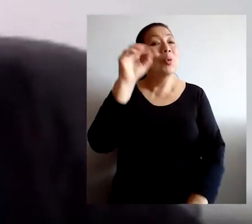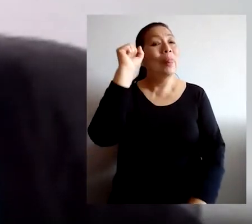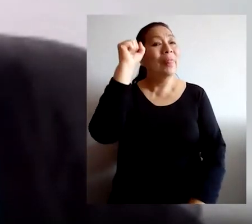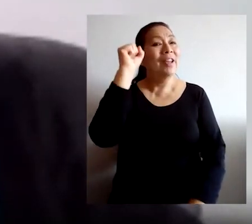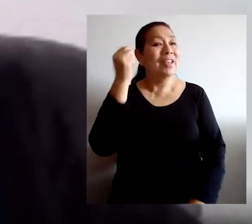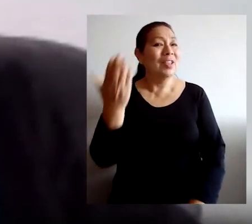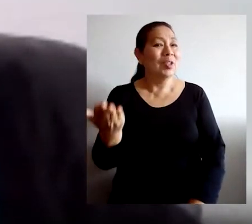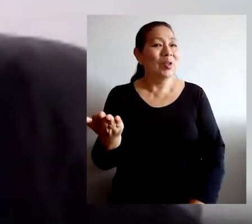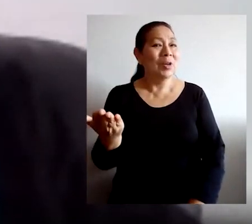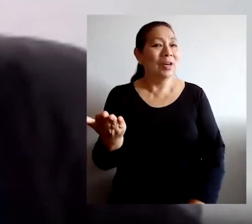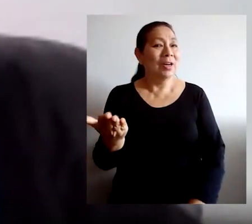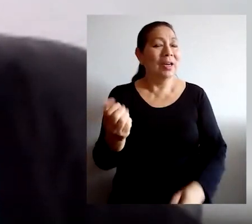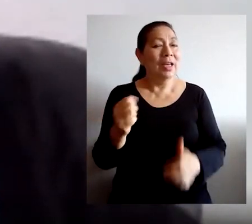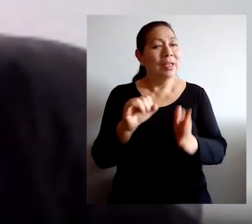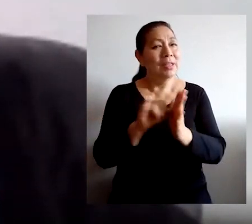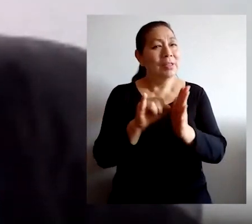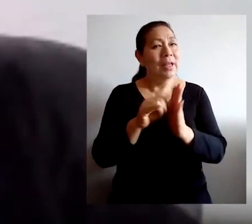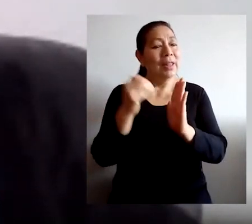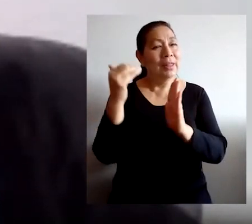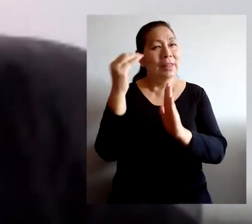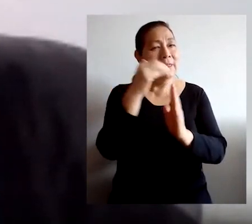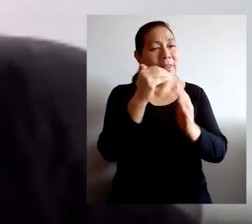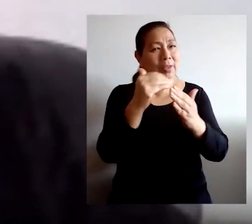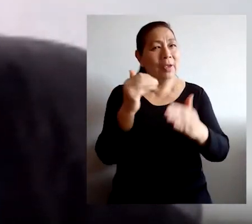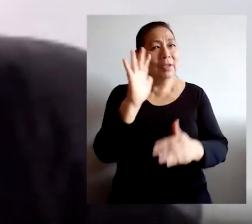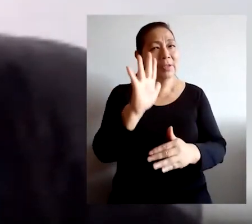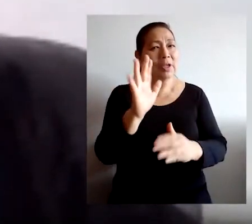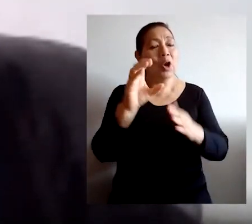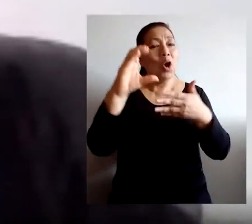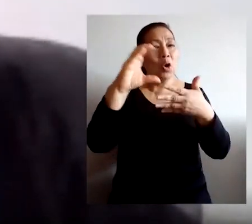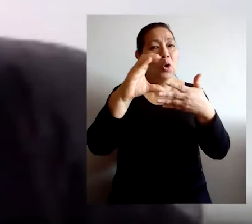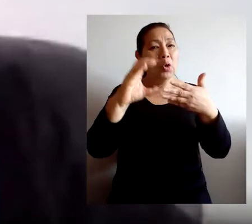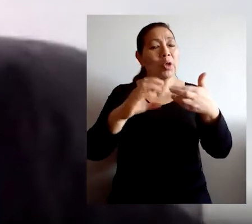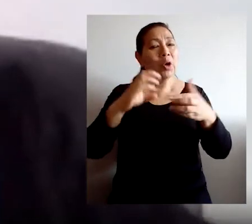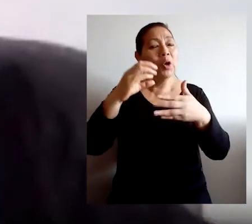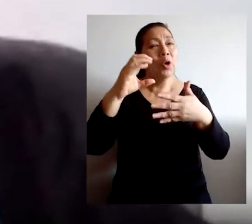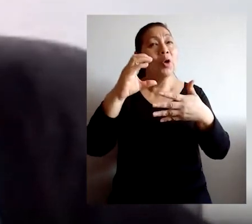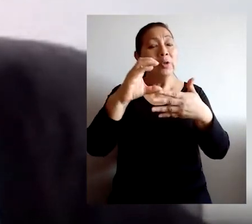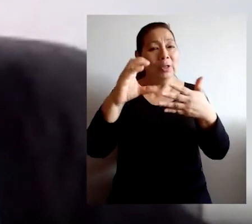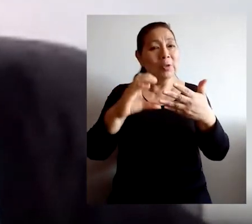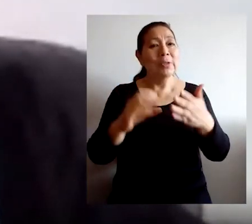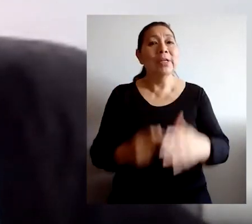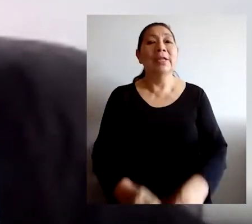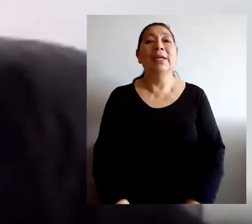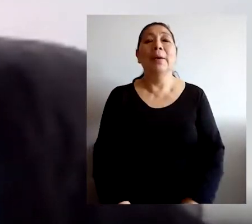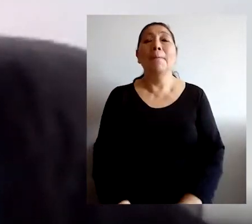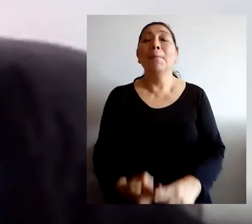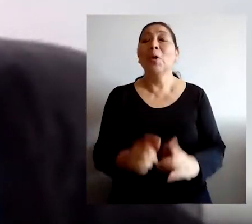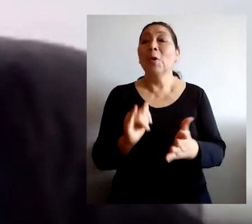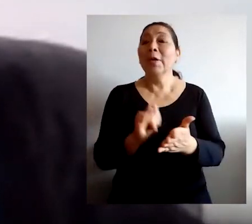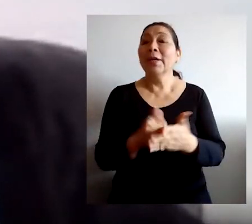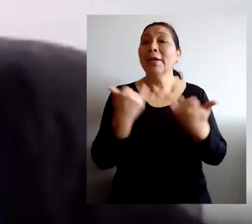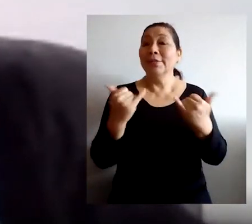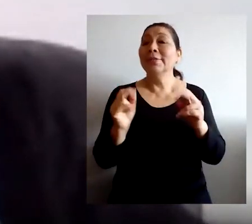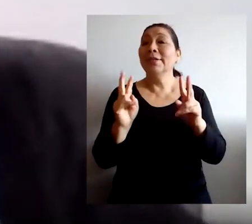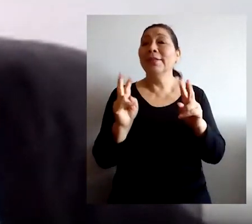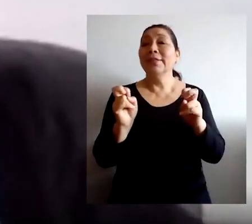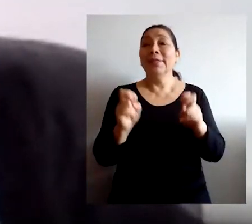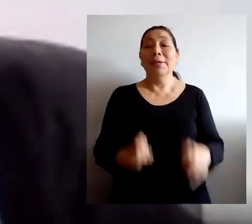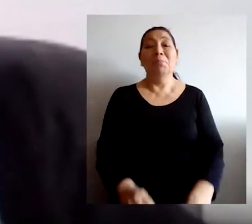derecho. Es el inciso tercero del artículo 5 del Código Procesal Constitucional. Con respecto a este